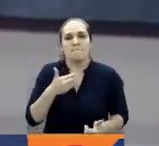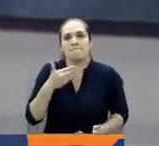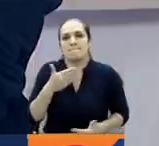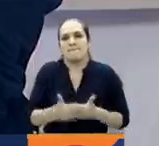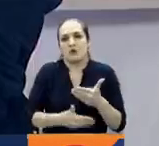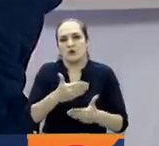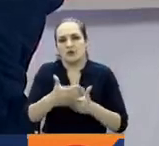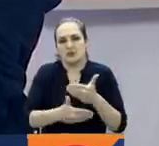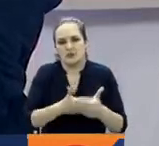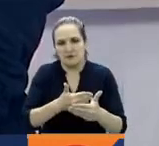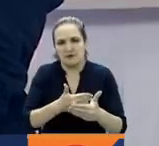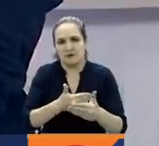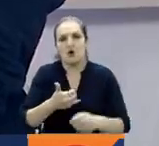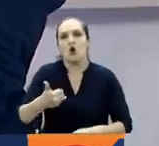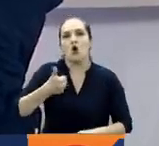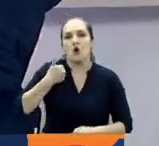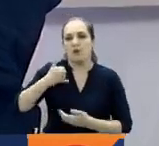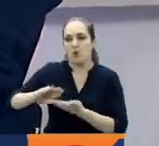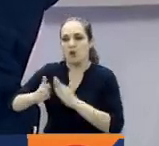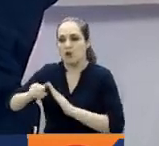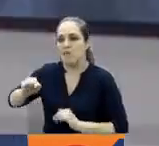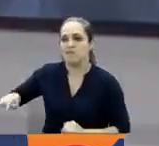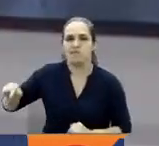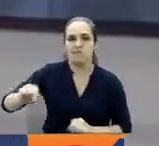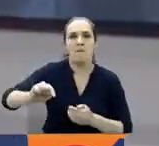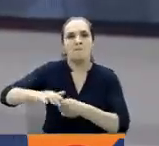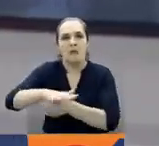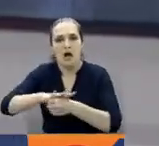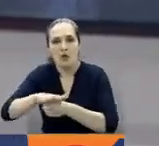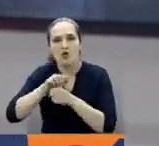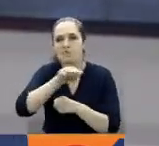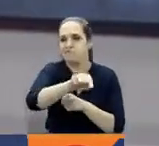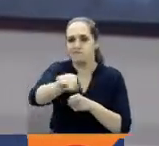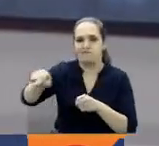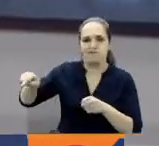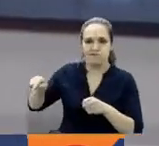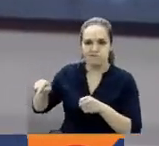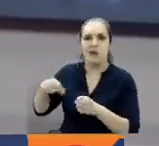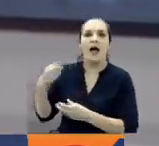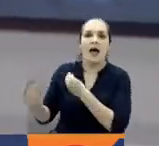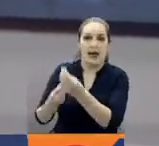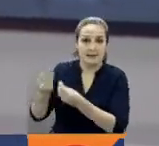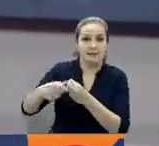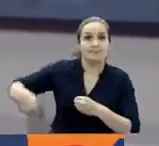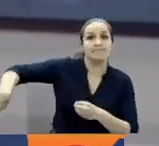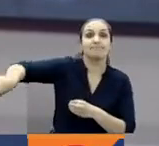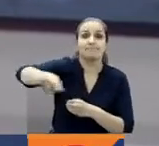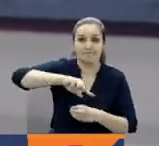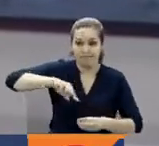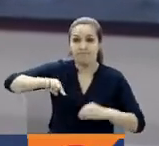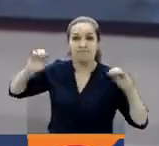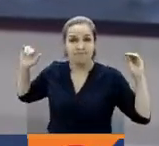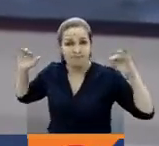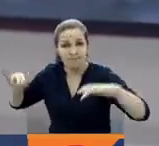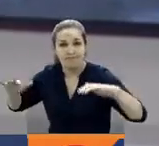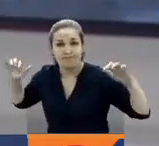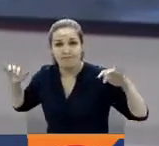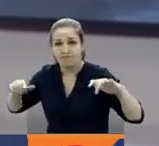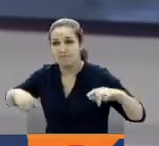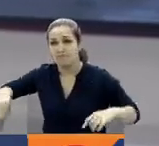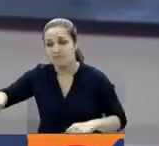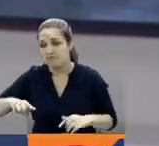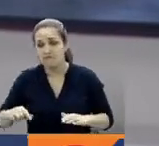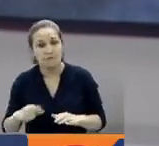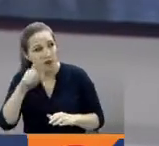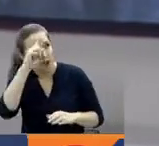juveniles, comunitarios, barriales, populares, que lo hacen todos los días. Y mucha gente decidió no